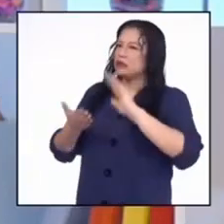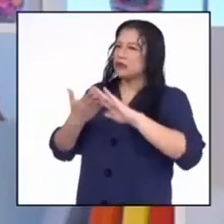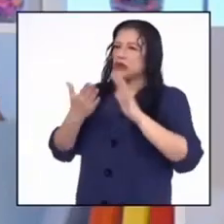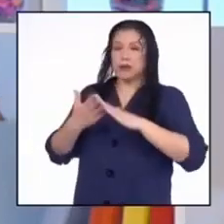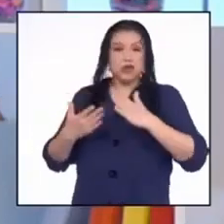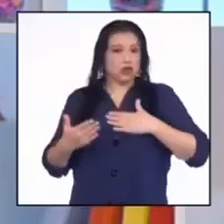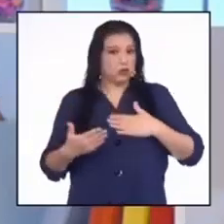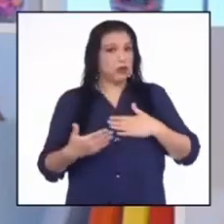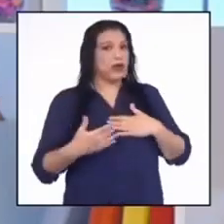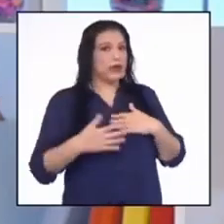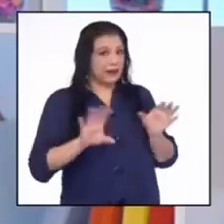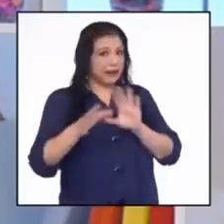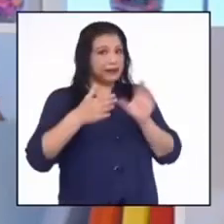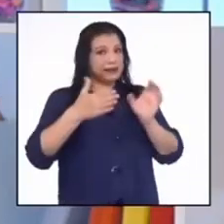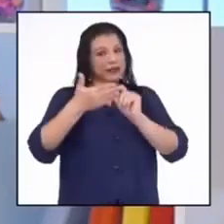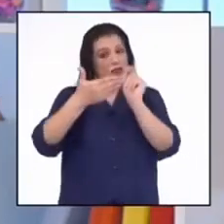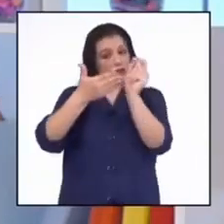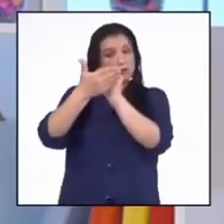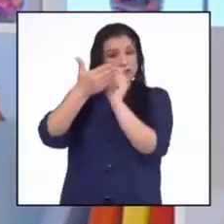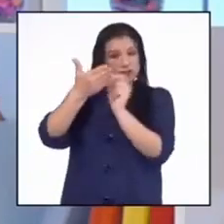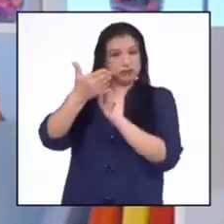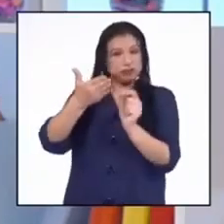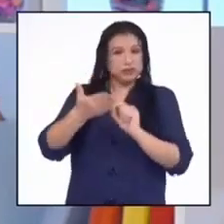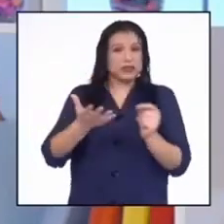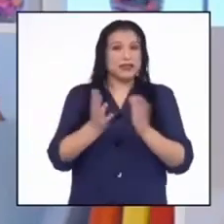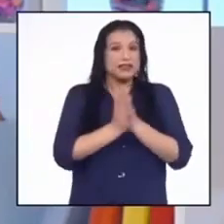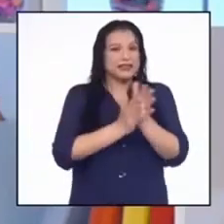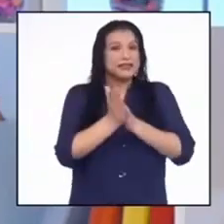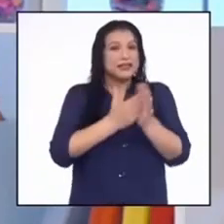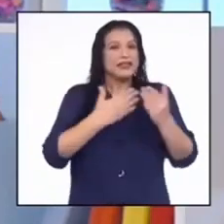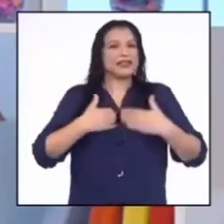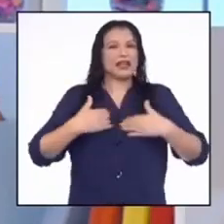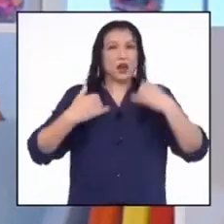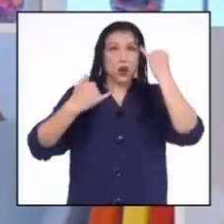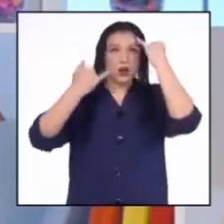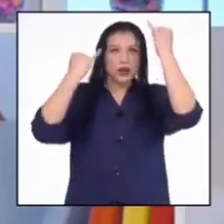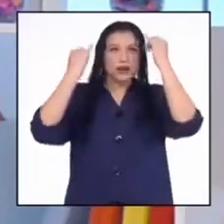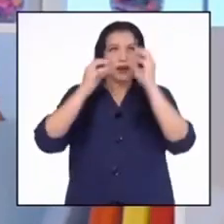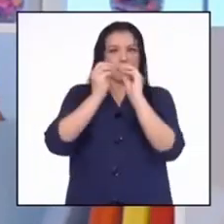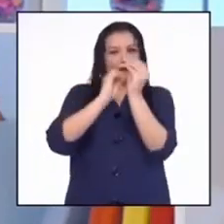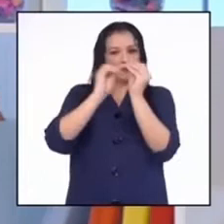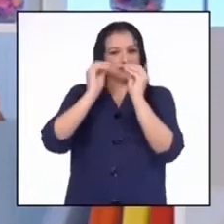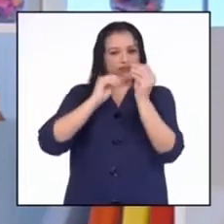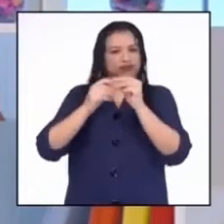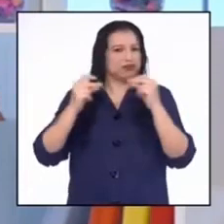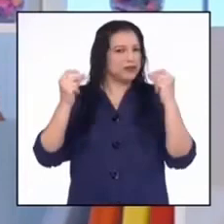preparando mi ensayo para empezar de inmediato, porque tengo una idea para corregirlo, pero así